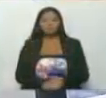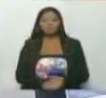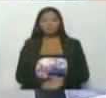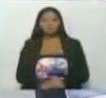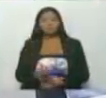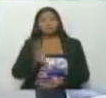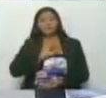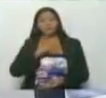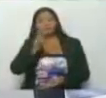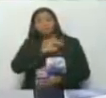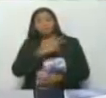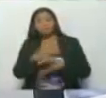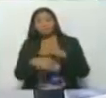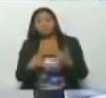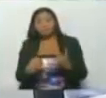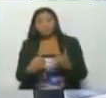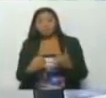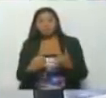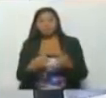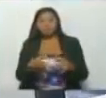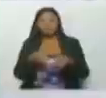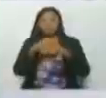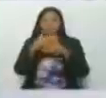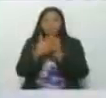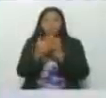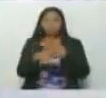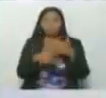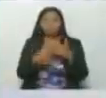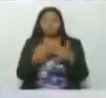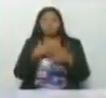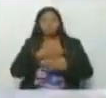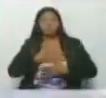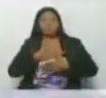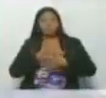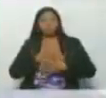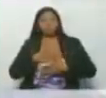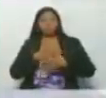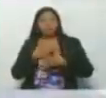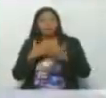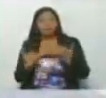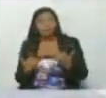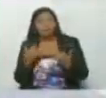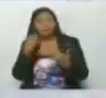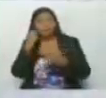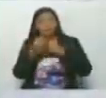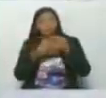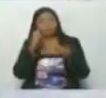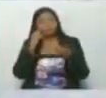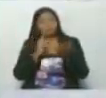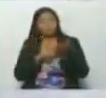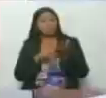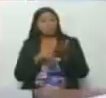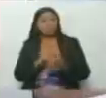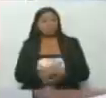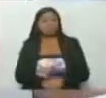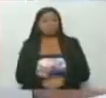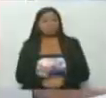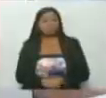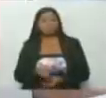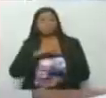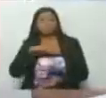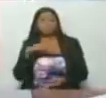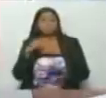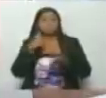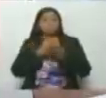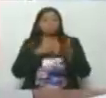poder ahora se están creando las posiciones que están avanzadas van esas condiciones o esa revisión de esas condiciones para que eso sea una real estamos en una fase incipiente pero es